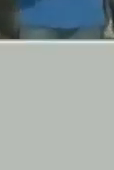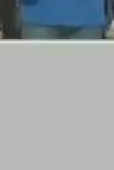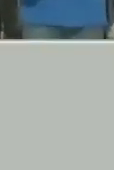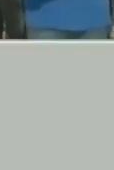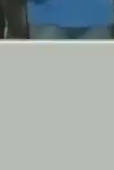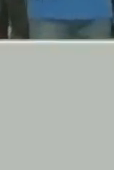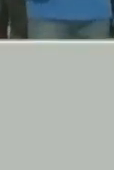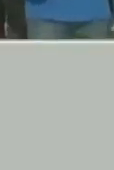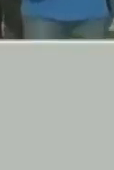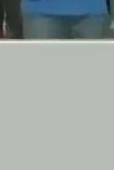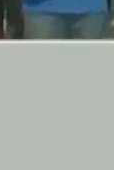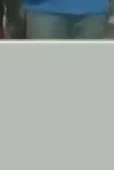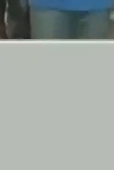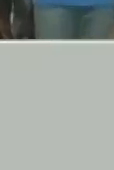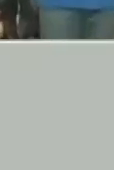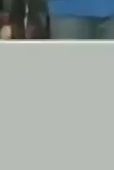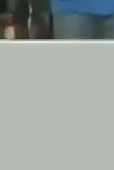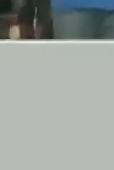La.